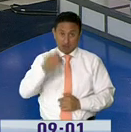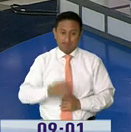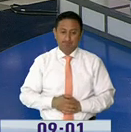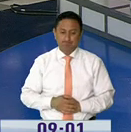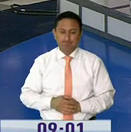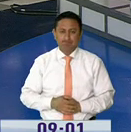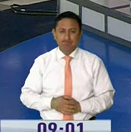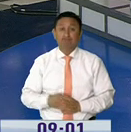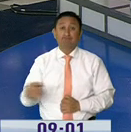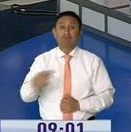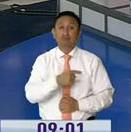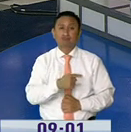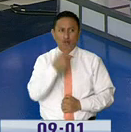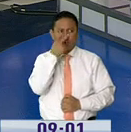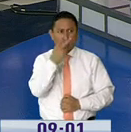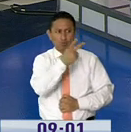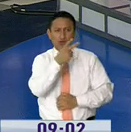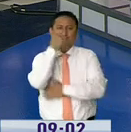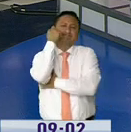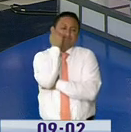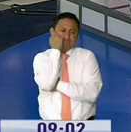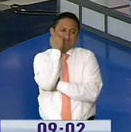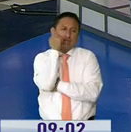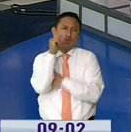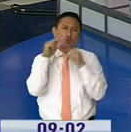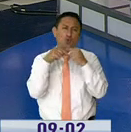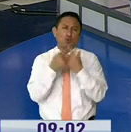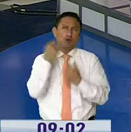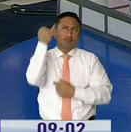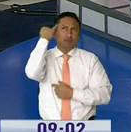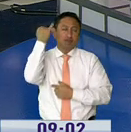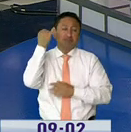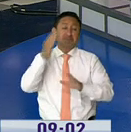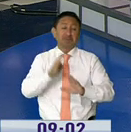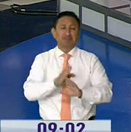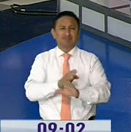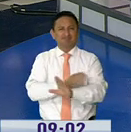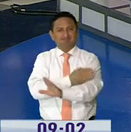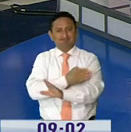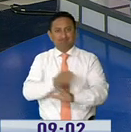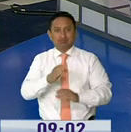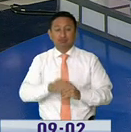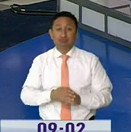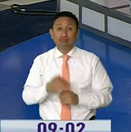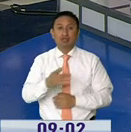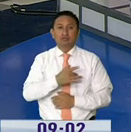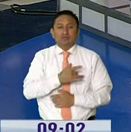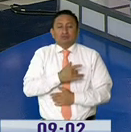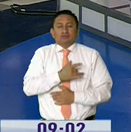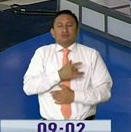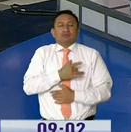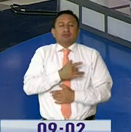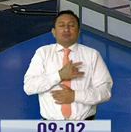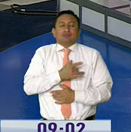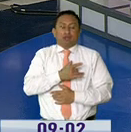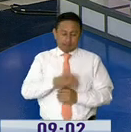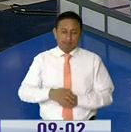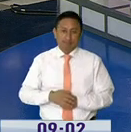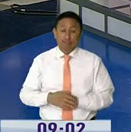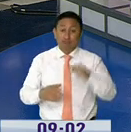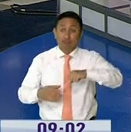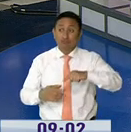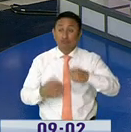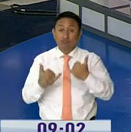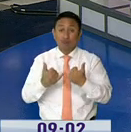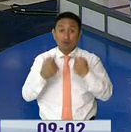Trabajó, miró y con un grupo de artistas una canción que llega el alma y que dijo, esto tiene que